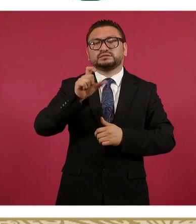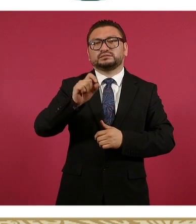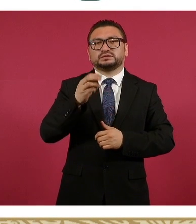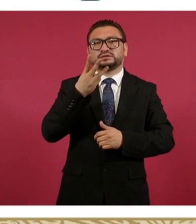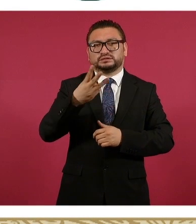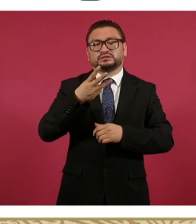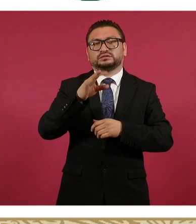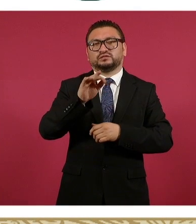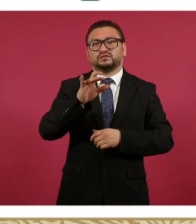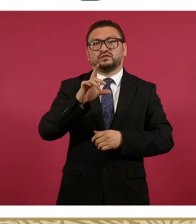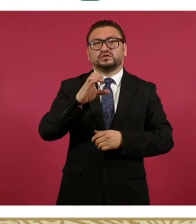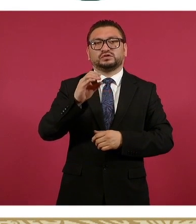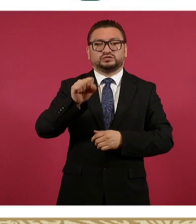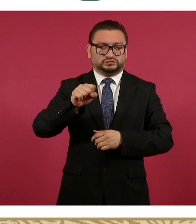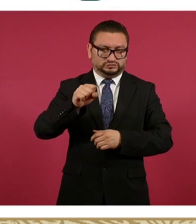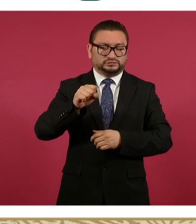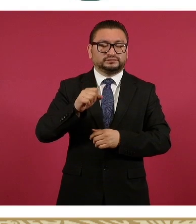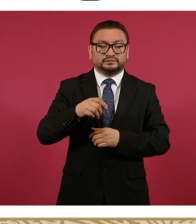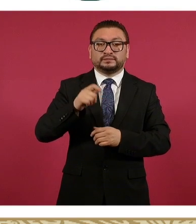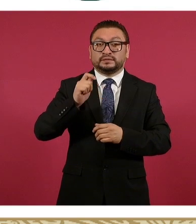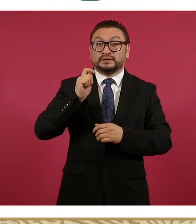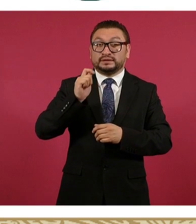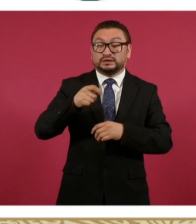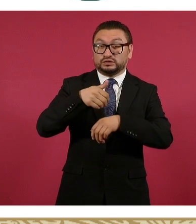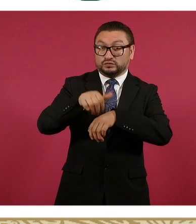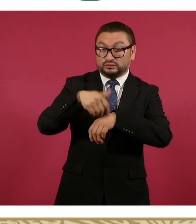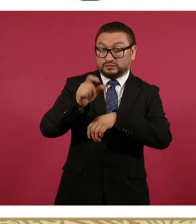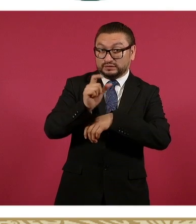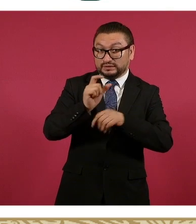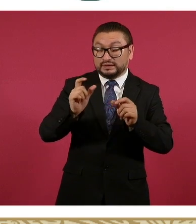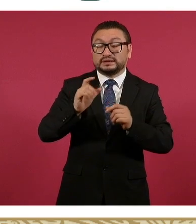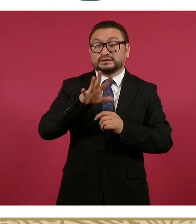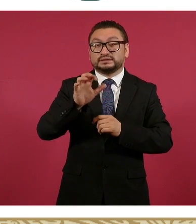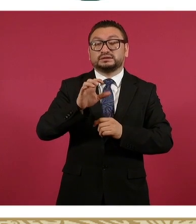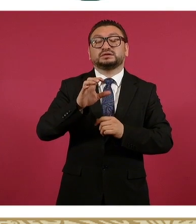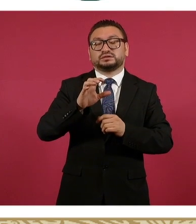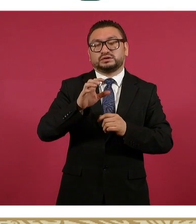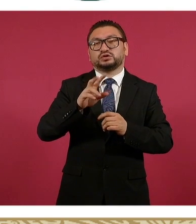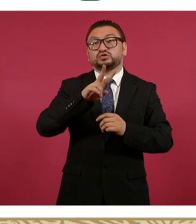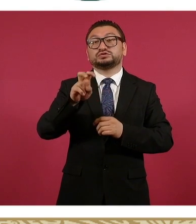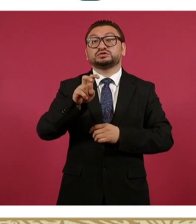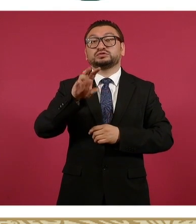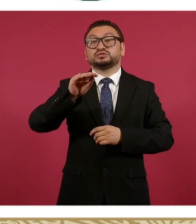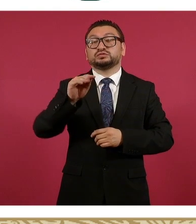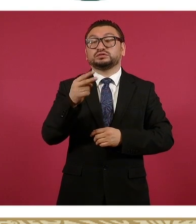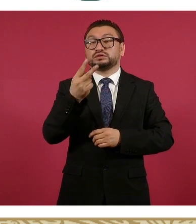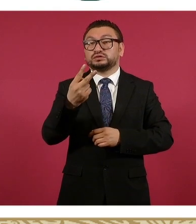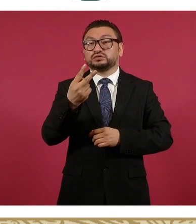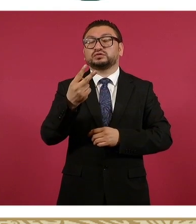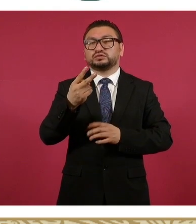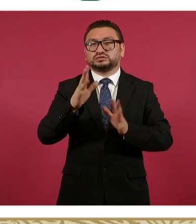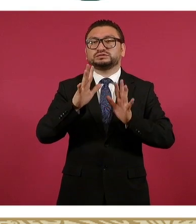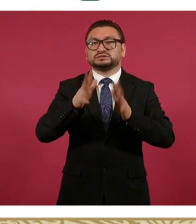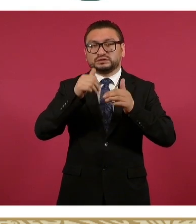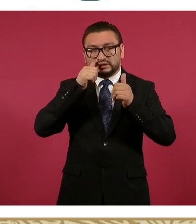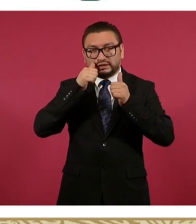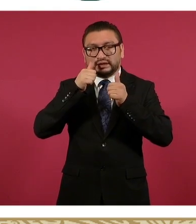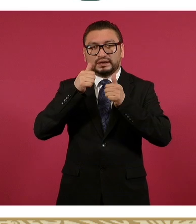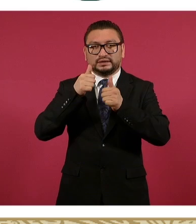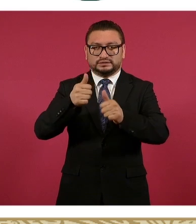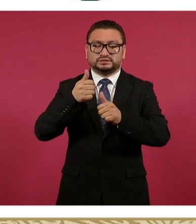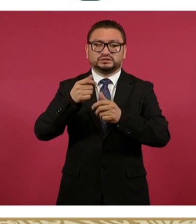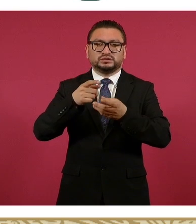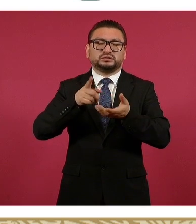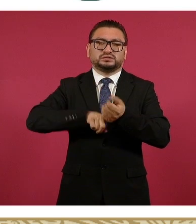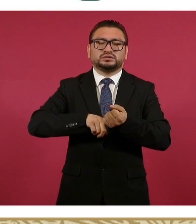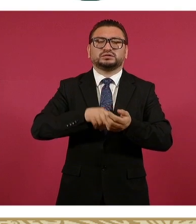folios. De esos 523 folios tenemos 292 que se están atendiendo de manera